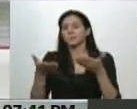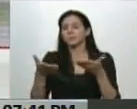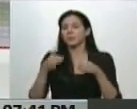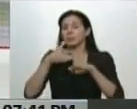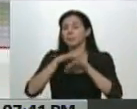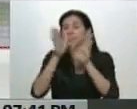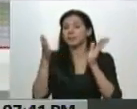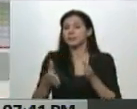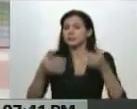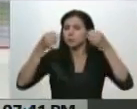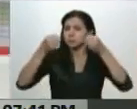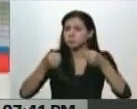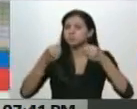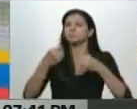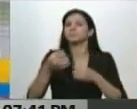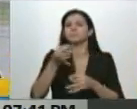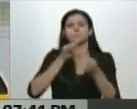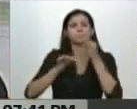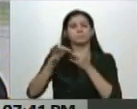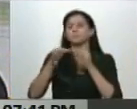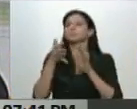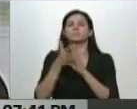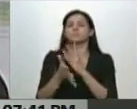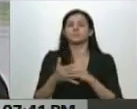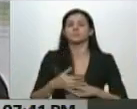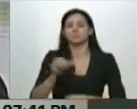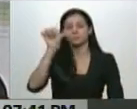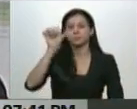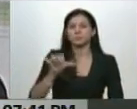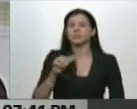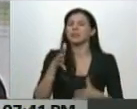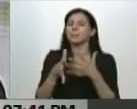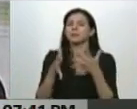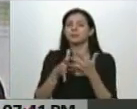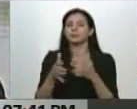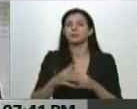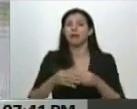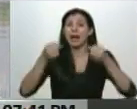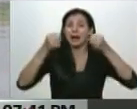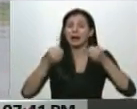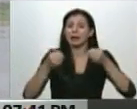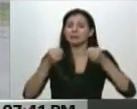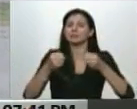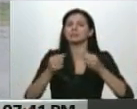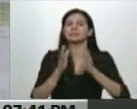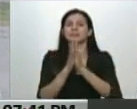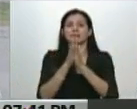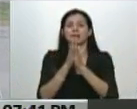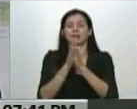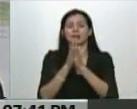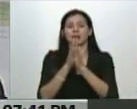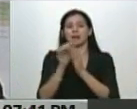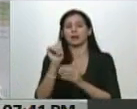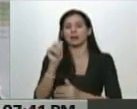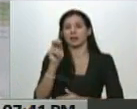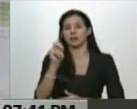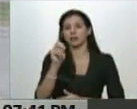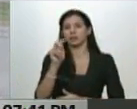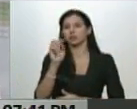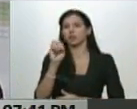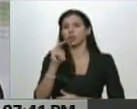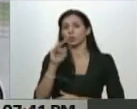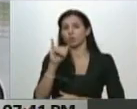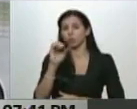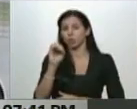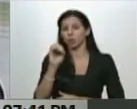ofrecerá declaraciones en torno a lo sucedido en la cárcel de San Antonio, ubicado en Nueva